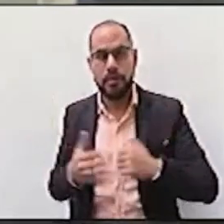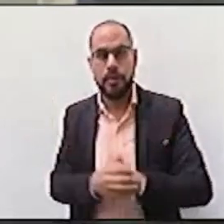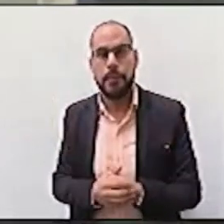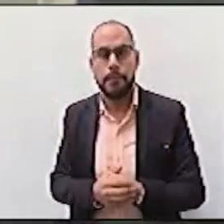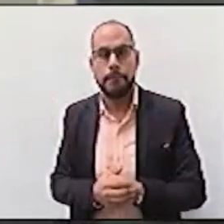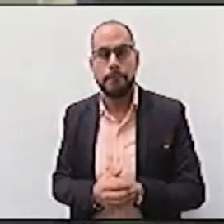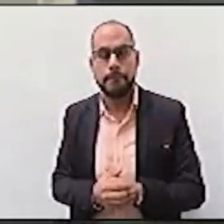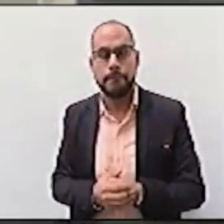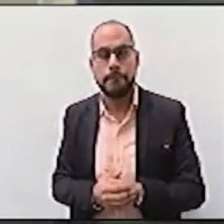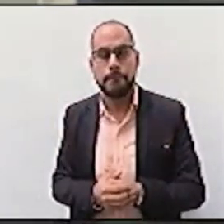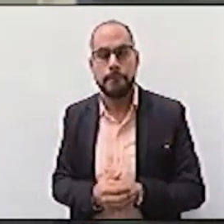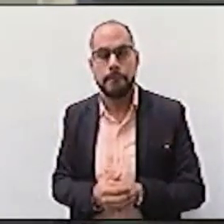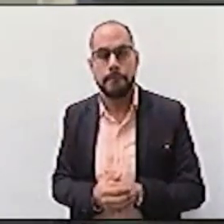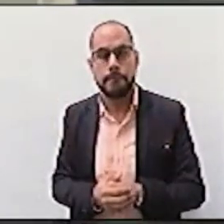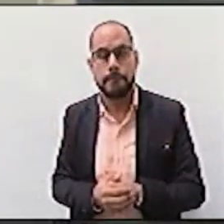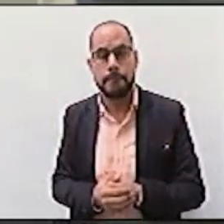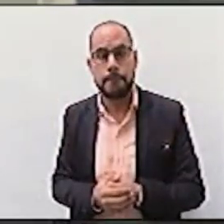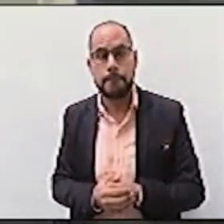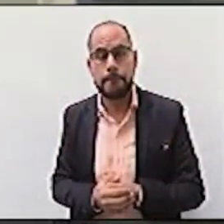de esta reforma.